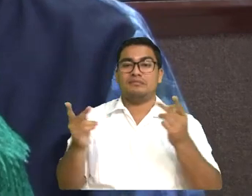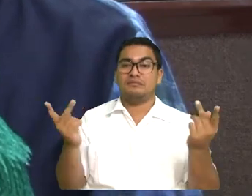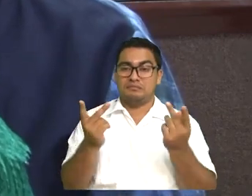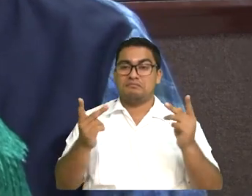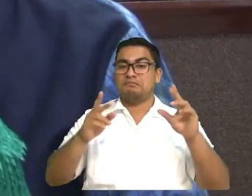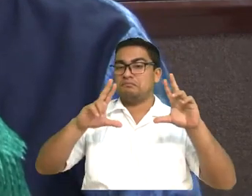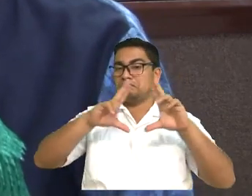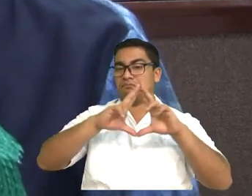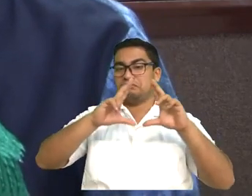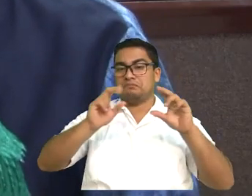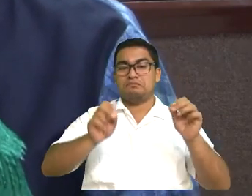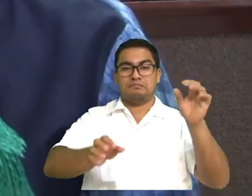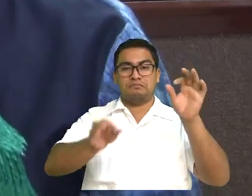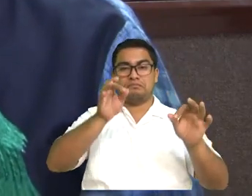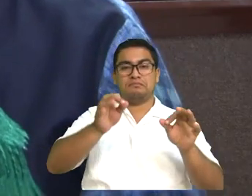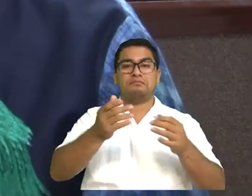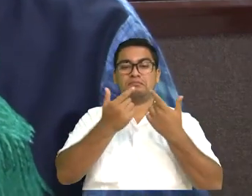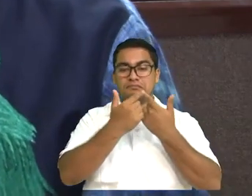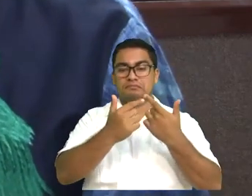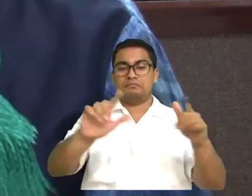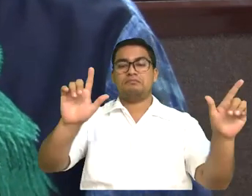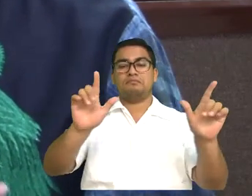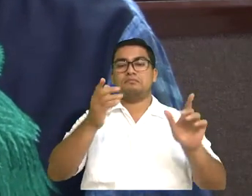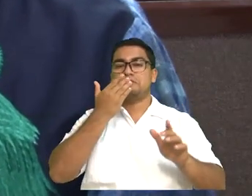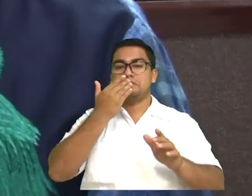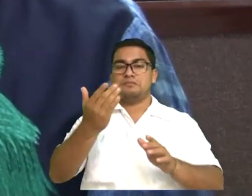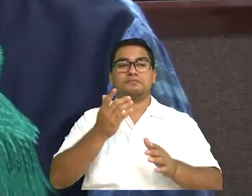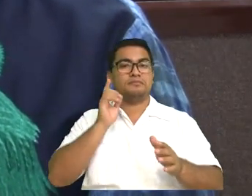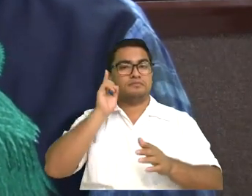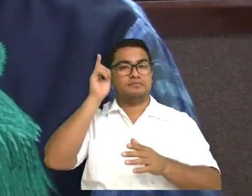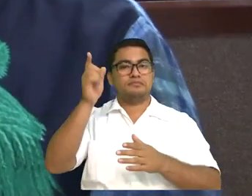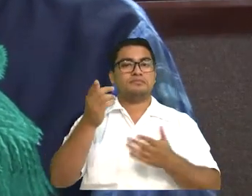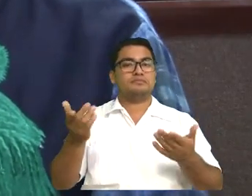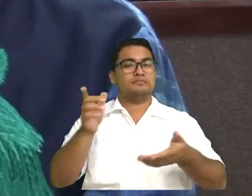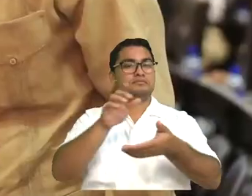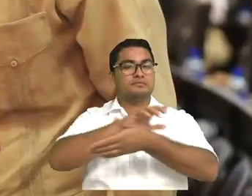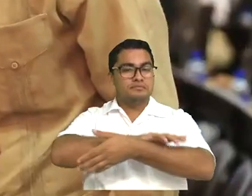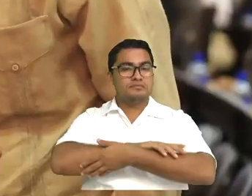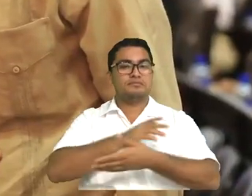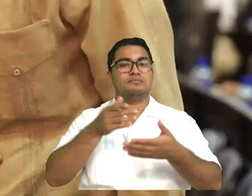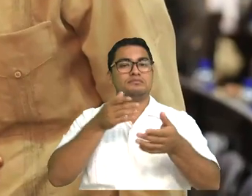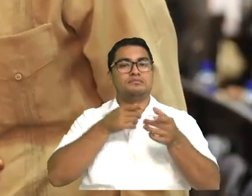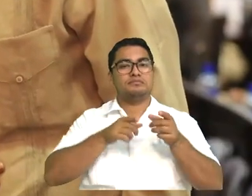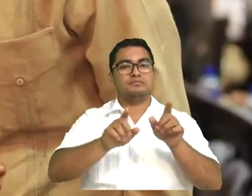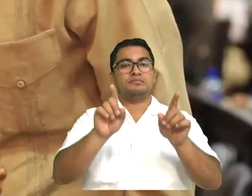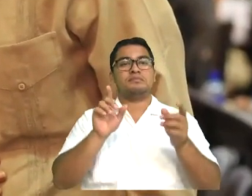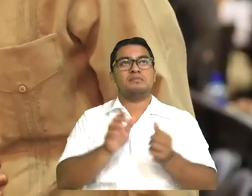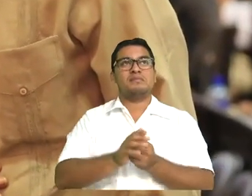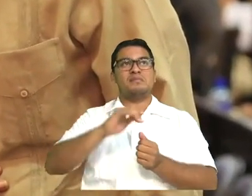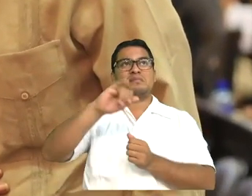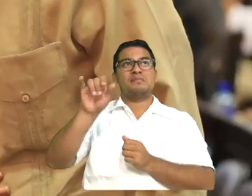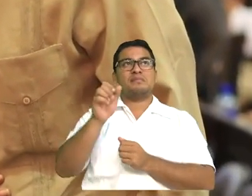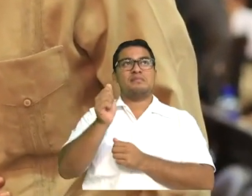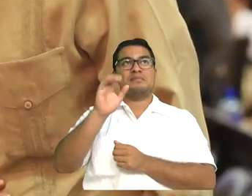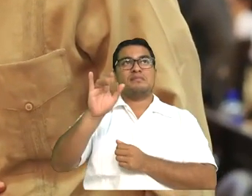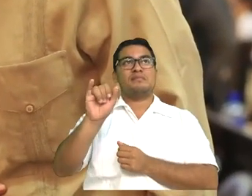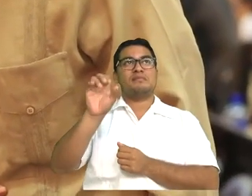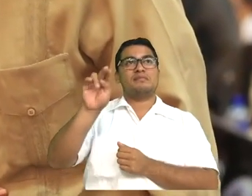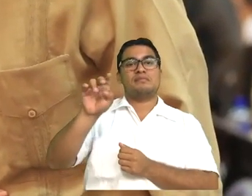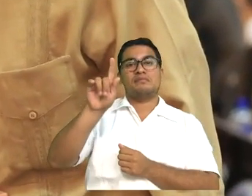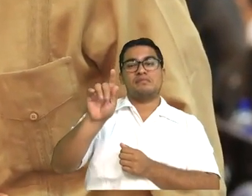más libre, próspera, hermanable, fraterna y digna. El diputado Jacinto Suárez